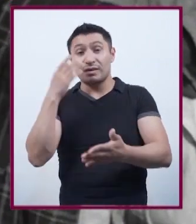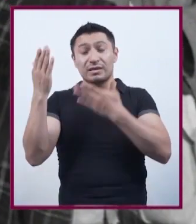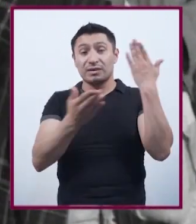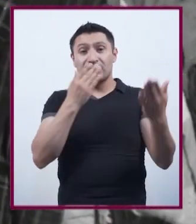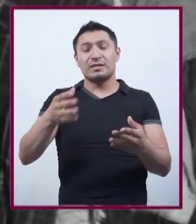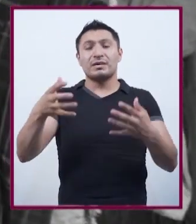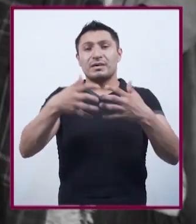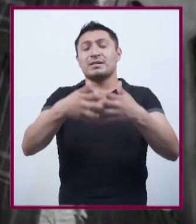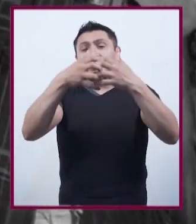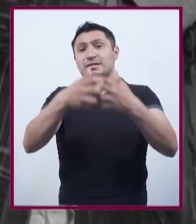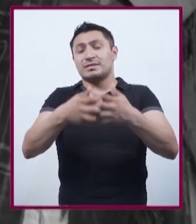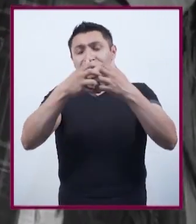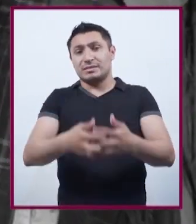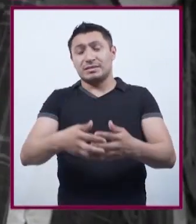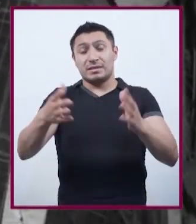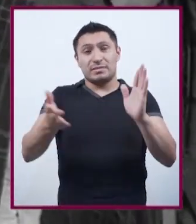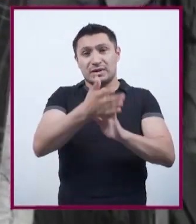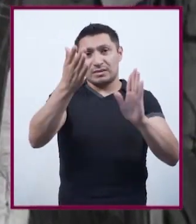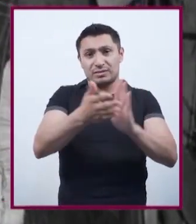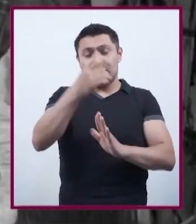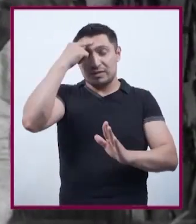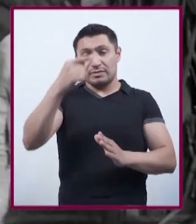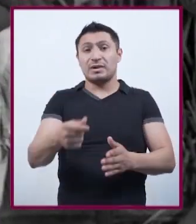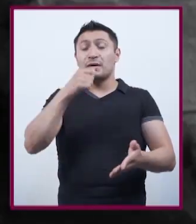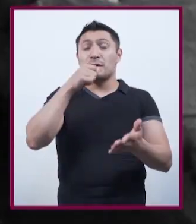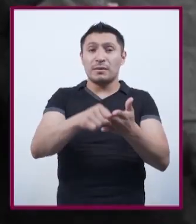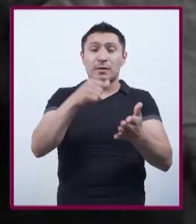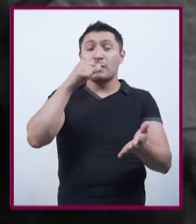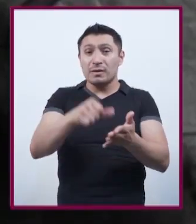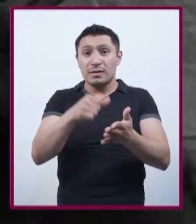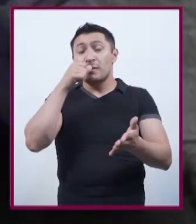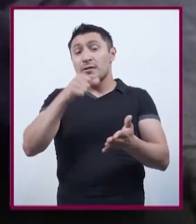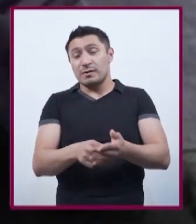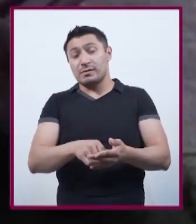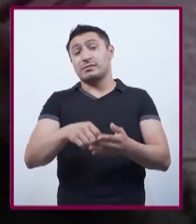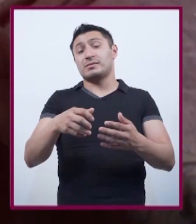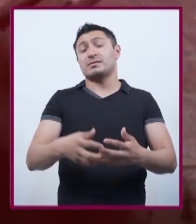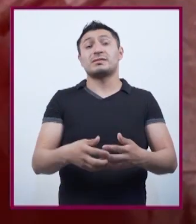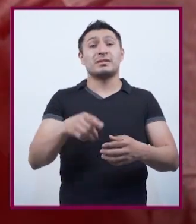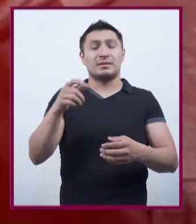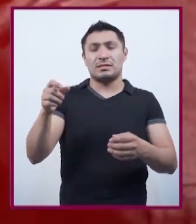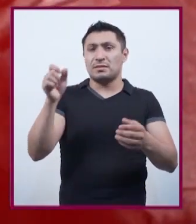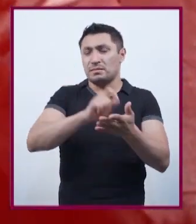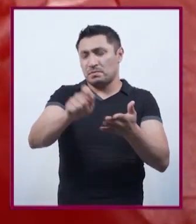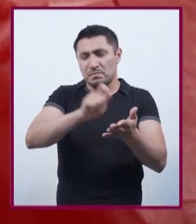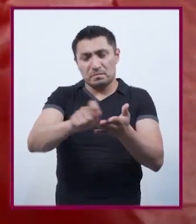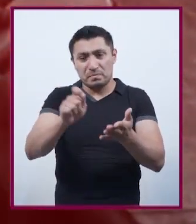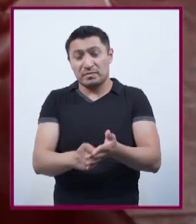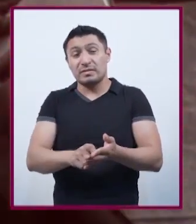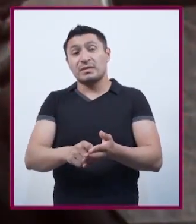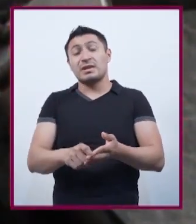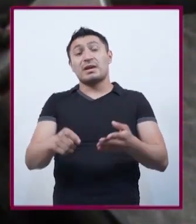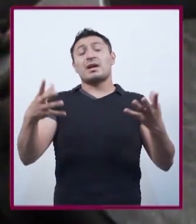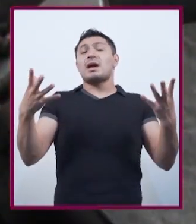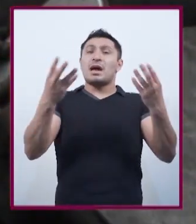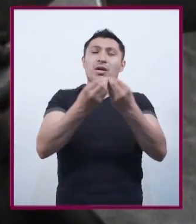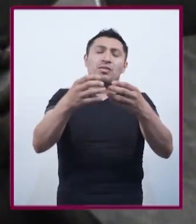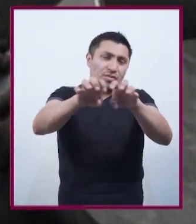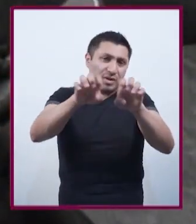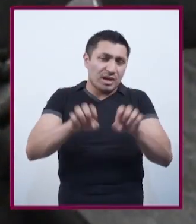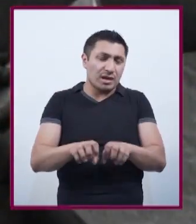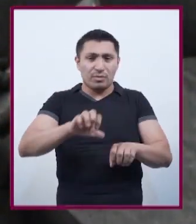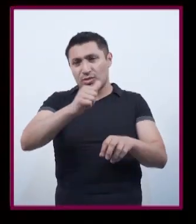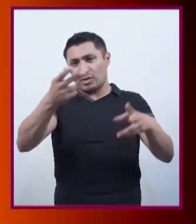y escuelas rurales. Participó en la creación de planes de estudio, creó un sistema para la enseñanza de las primeras